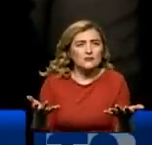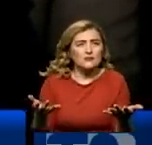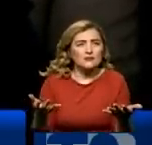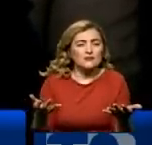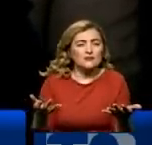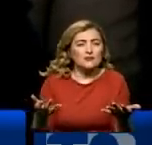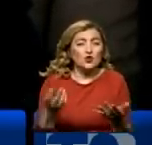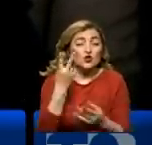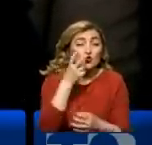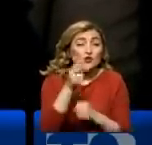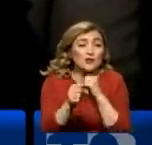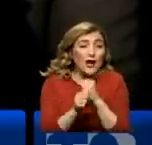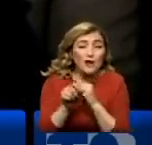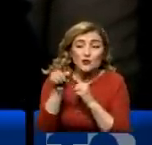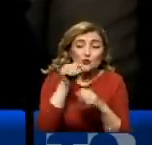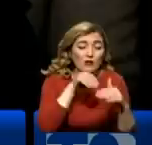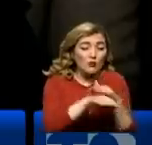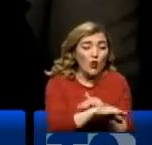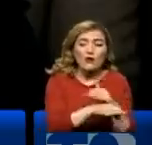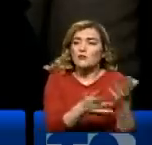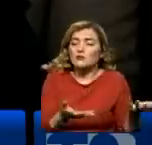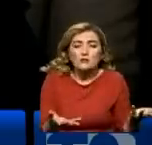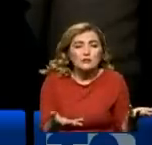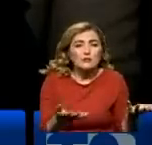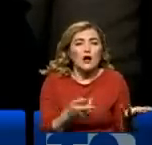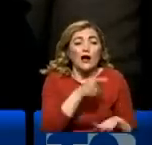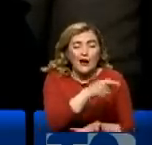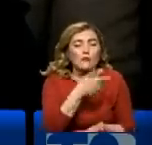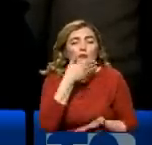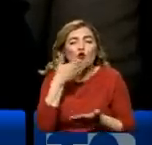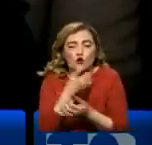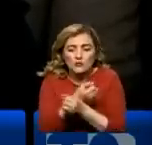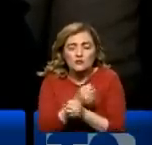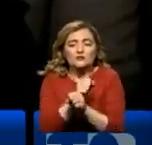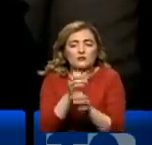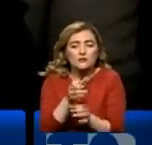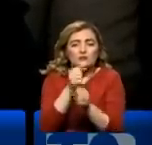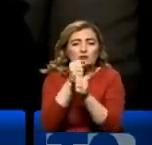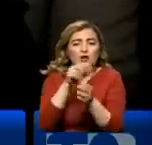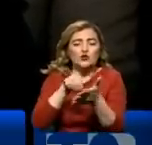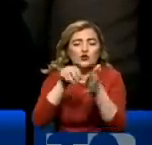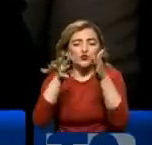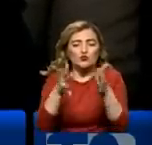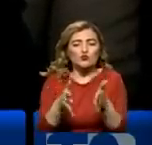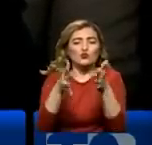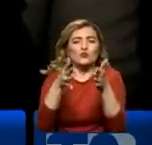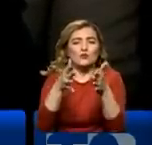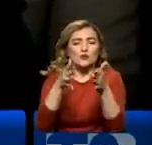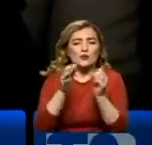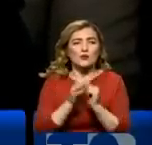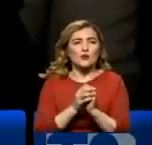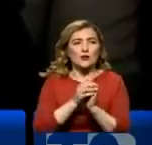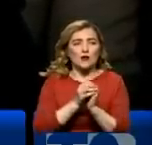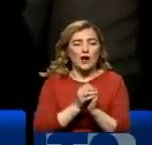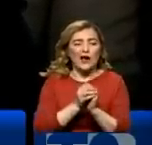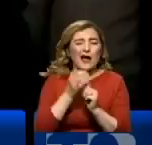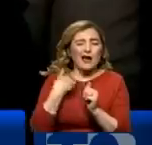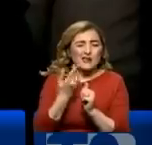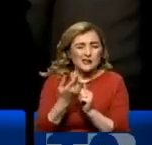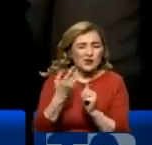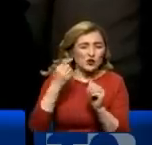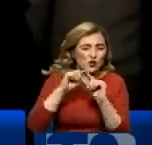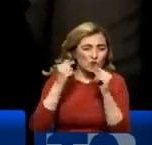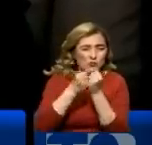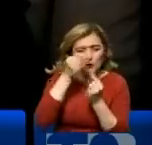asambleístas, 2 años en sus manos. Con él mejoraremos la defensa, la seguridad ciudadana y la inteligencia, que son puntos claves